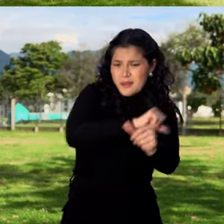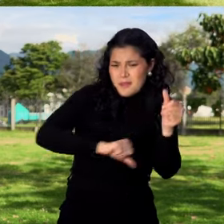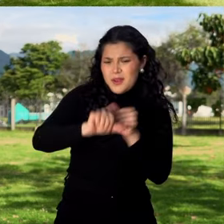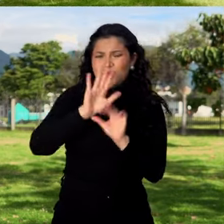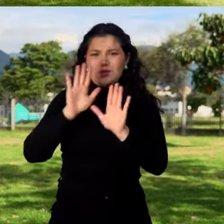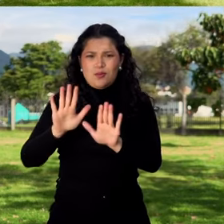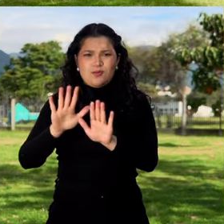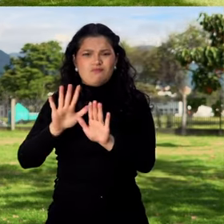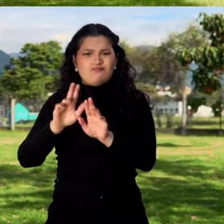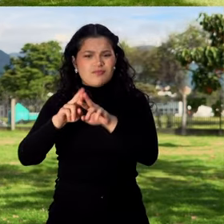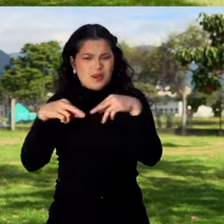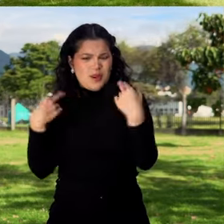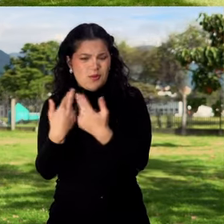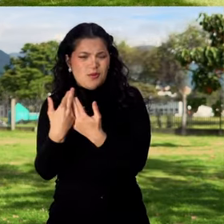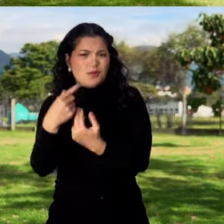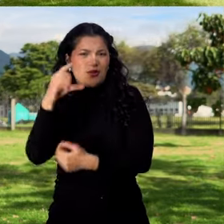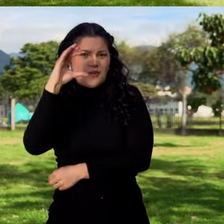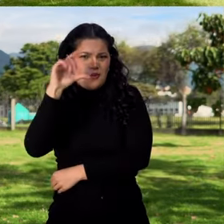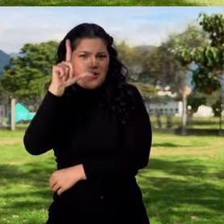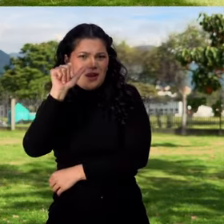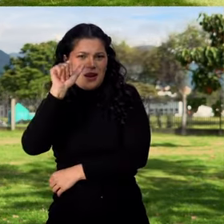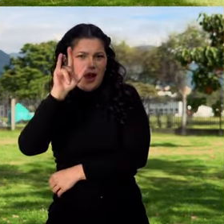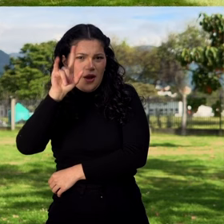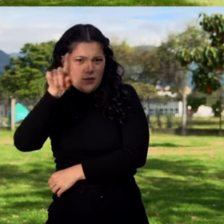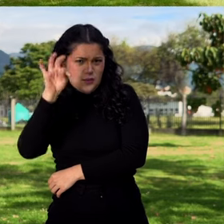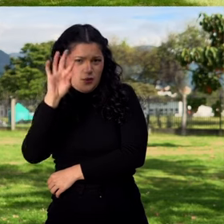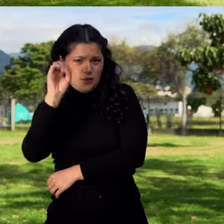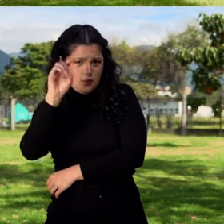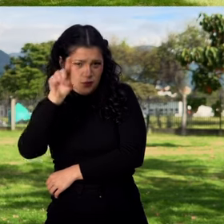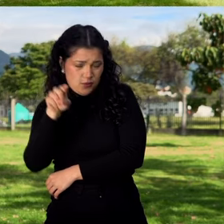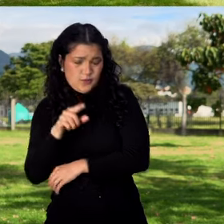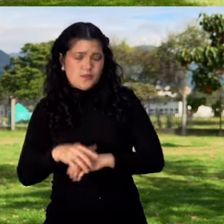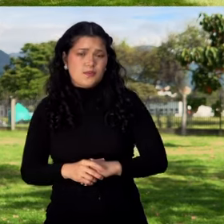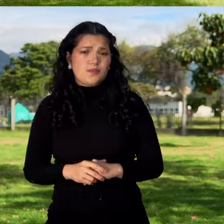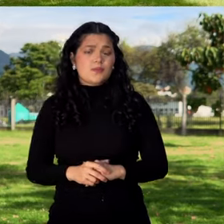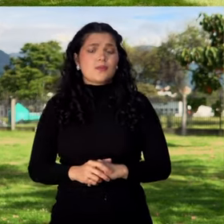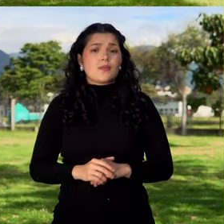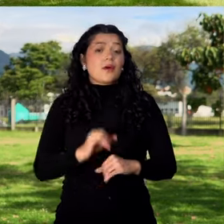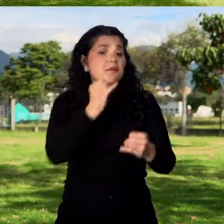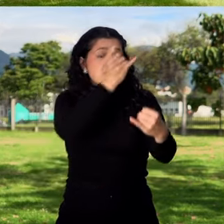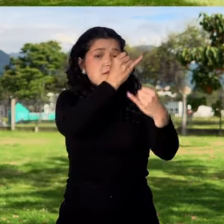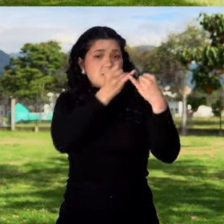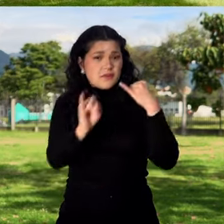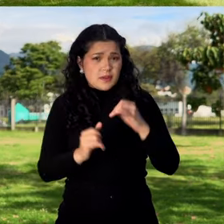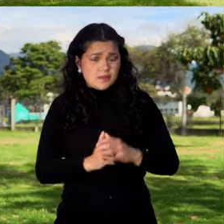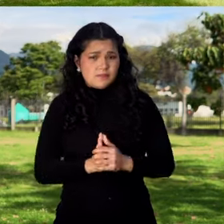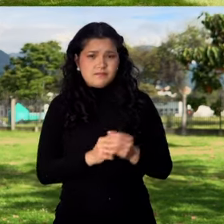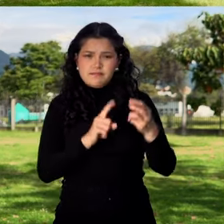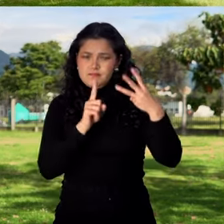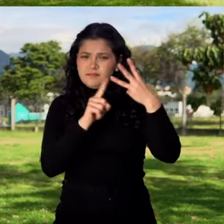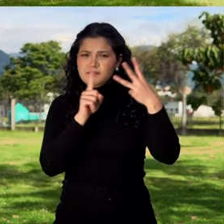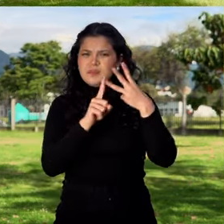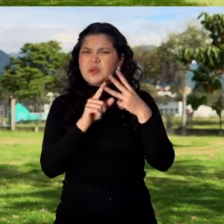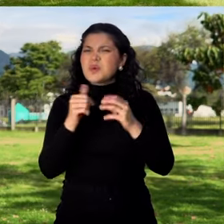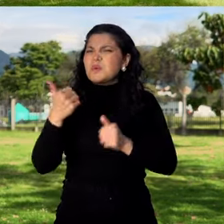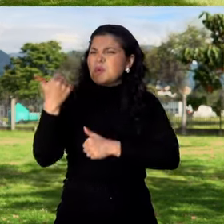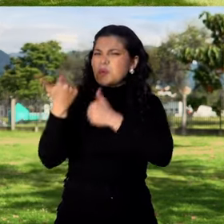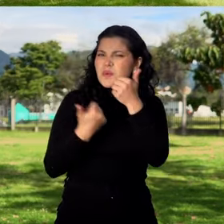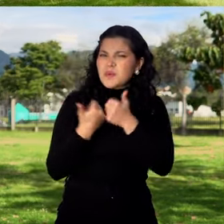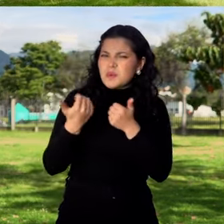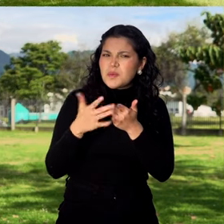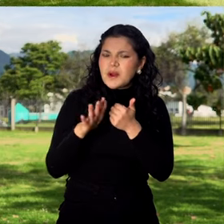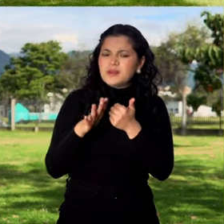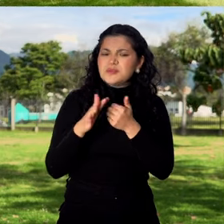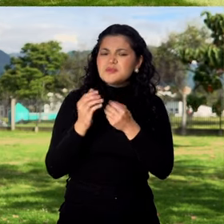y sustituya los claustros y las legi aturas por último Cuáles serían los elementos